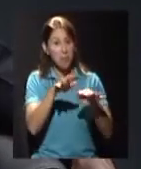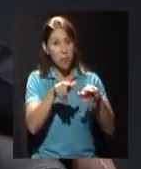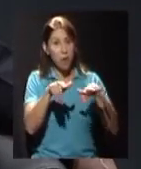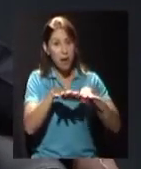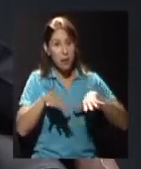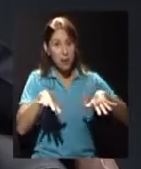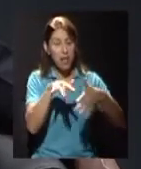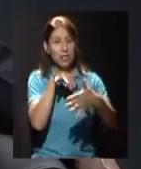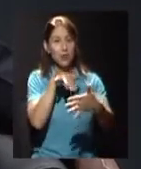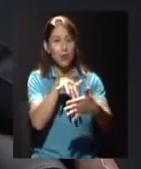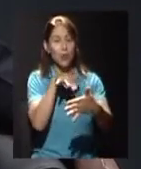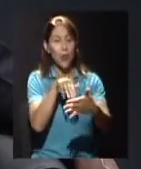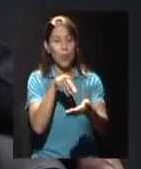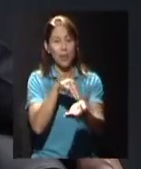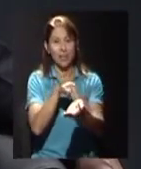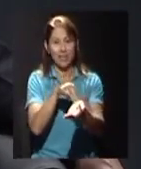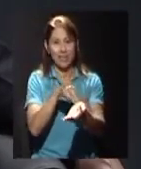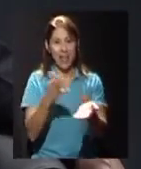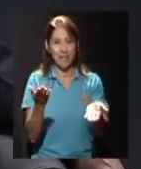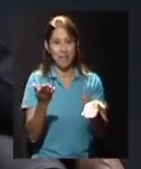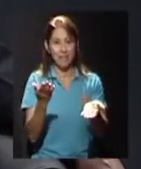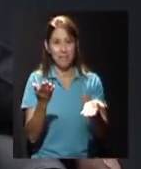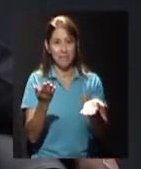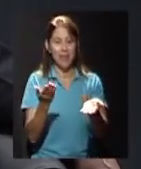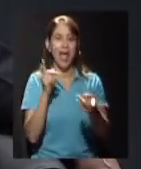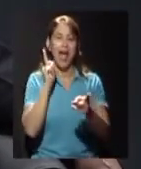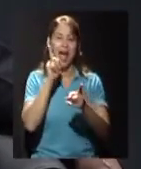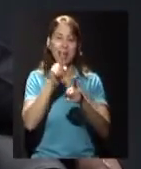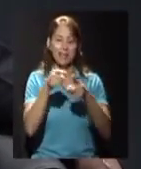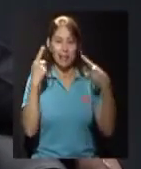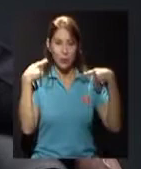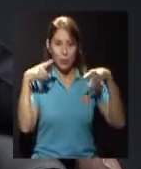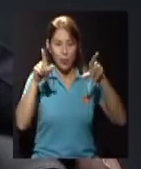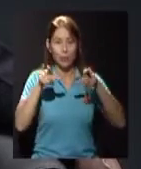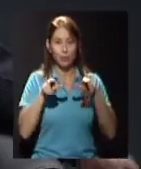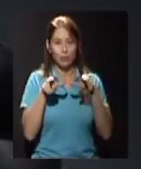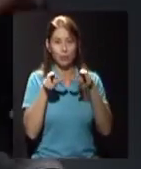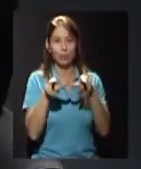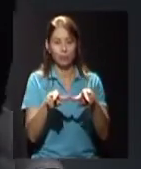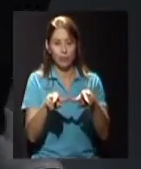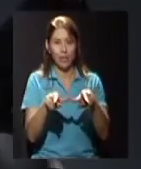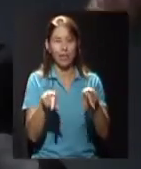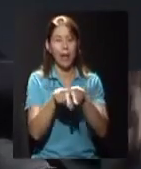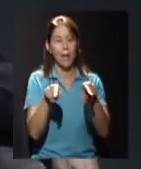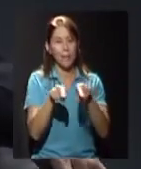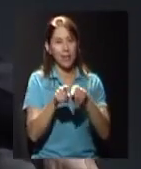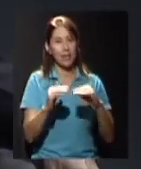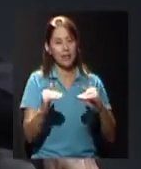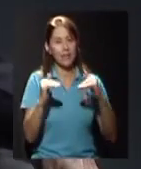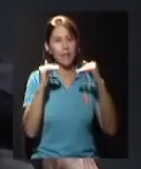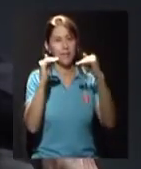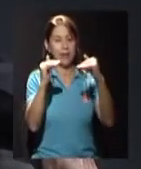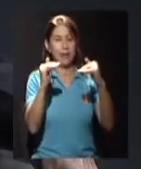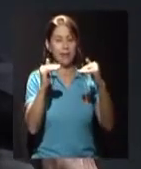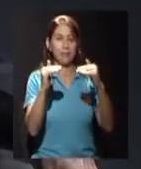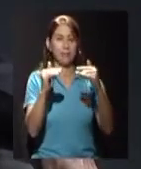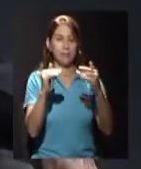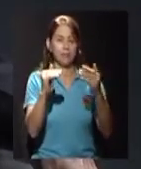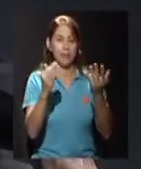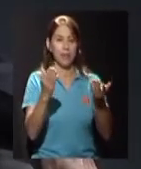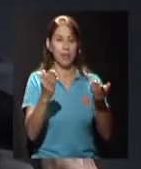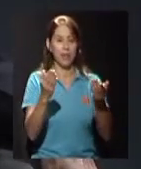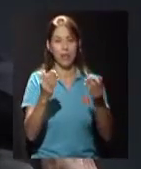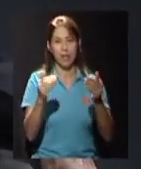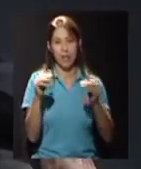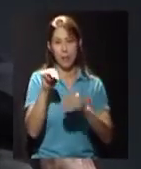hasta tanto la titulación en clínica como una mayoría y